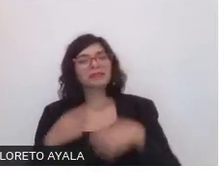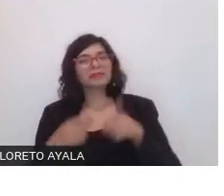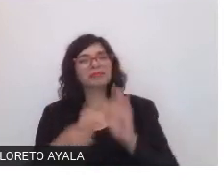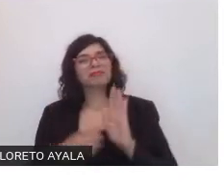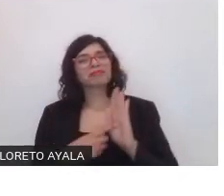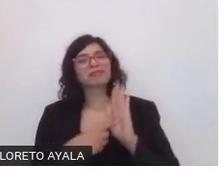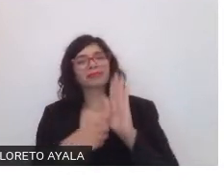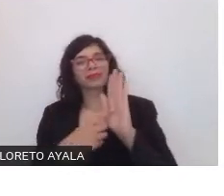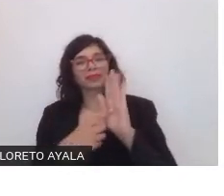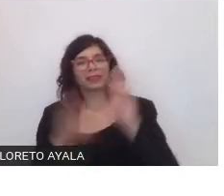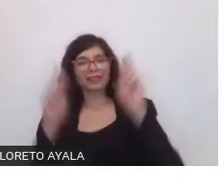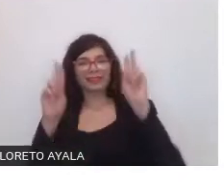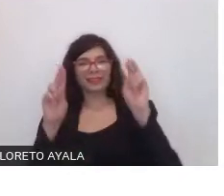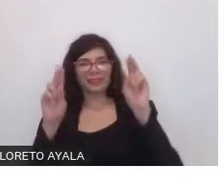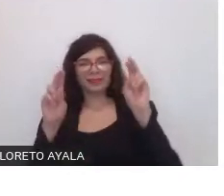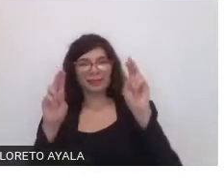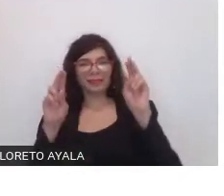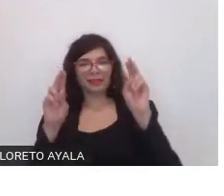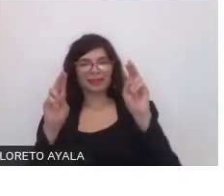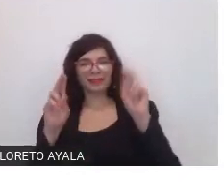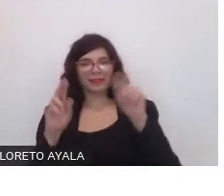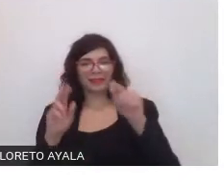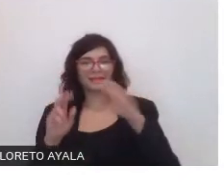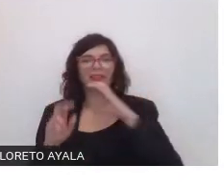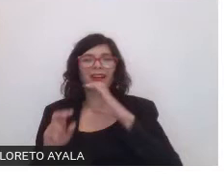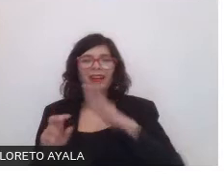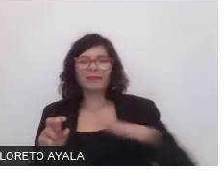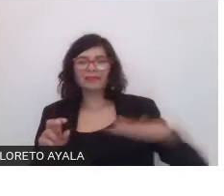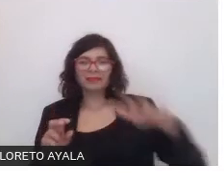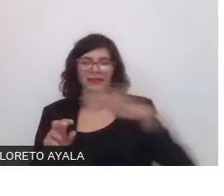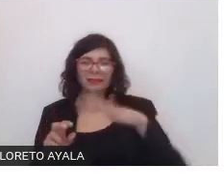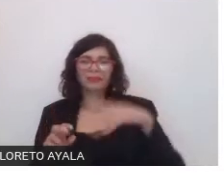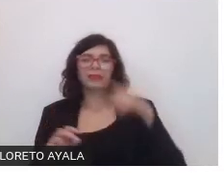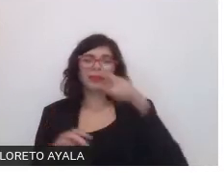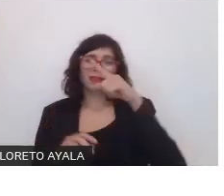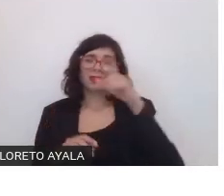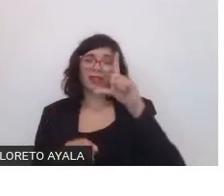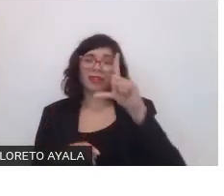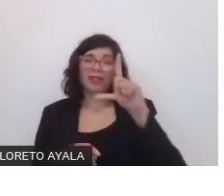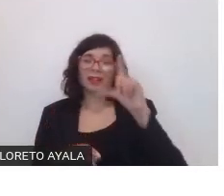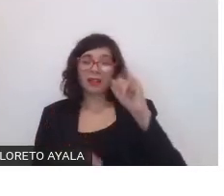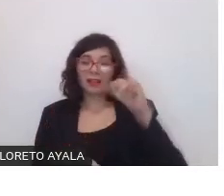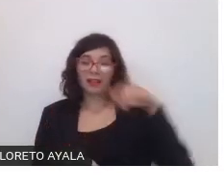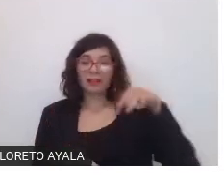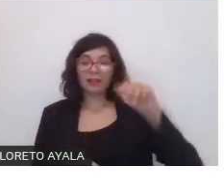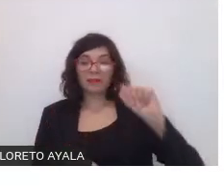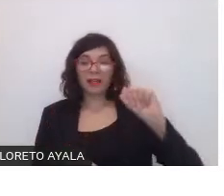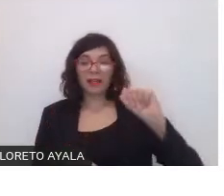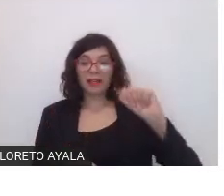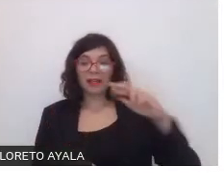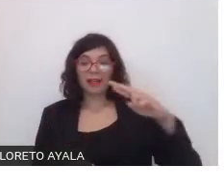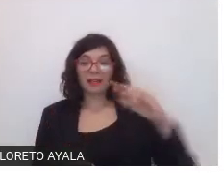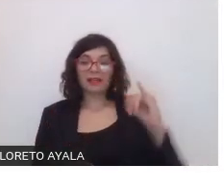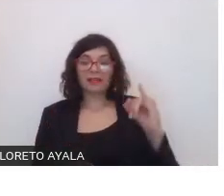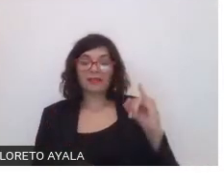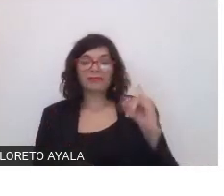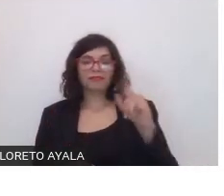tan particular. ¿Qué particulares de ruralidad tiene la provincia del Limarí que hace que su experiencia sea relevante?